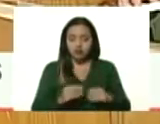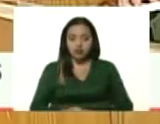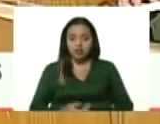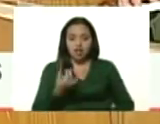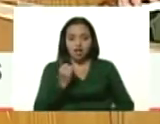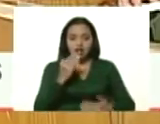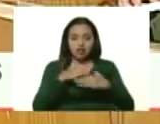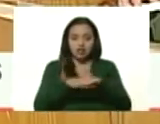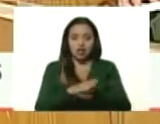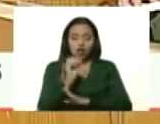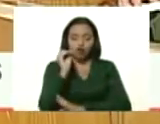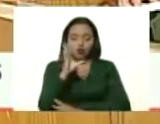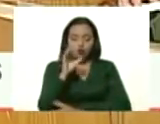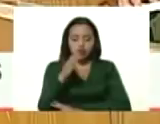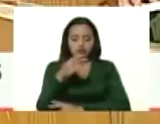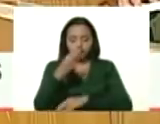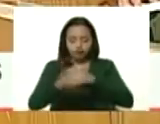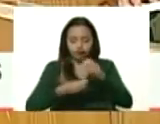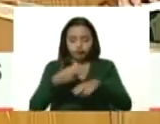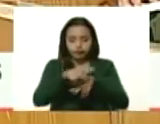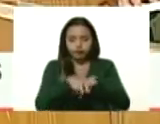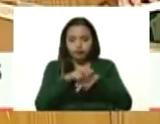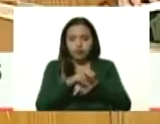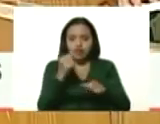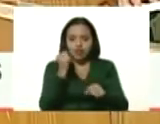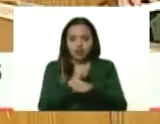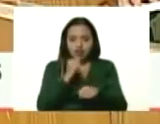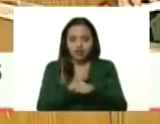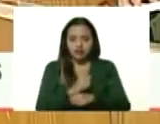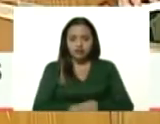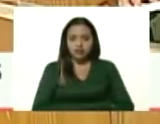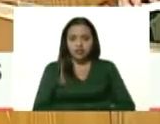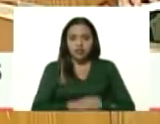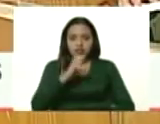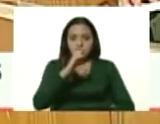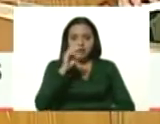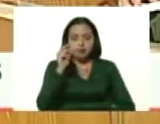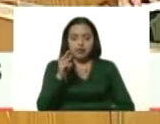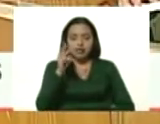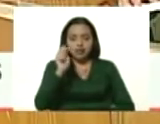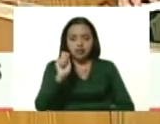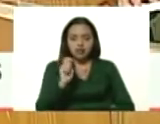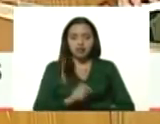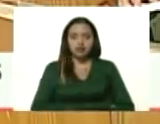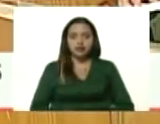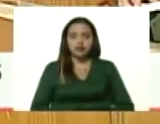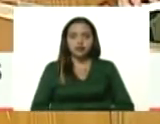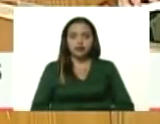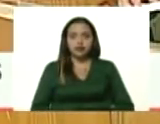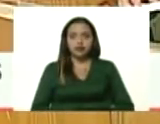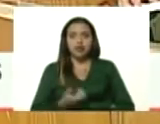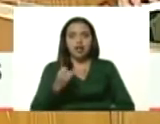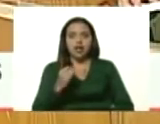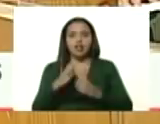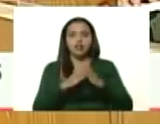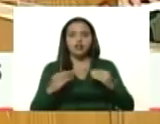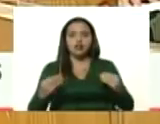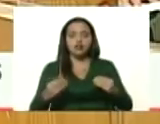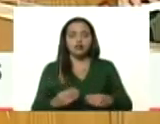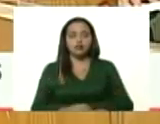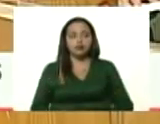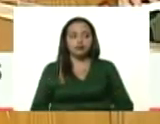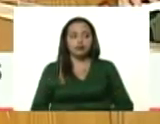integrados a los consejos productivos de trabajadores y trabajadoras, los CPT. O sea, están en todo, pues,